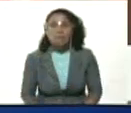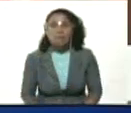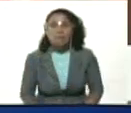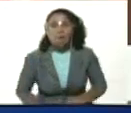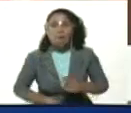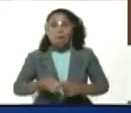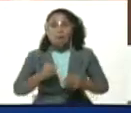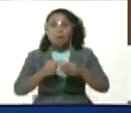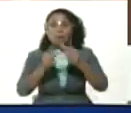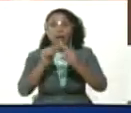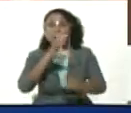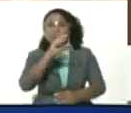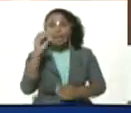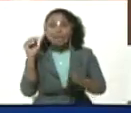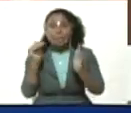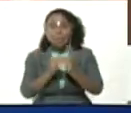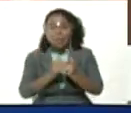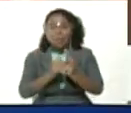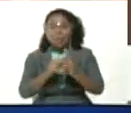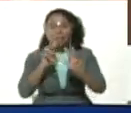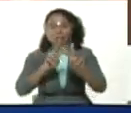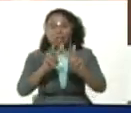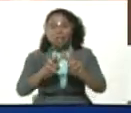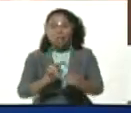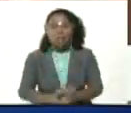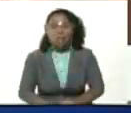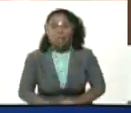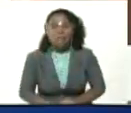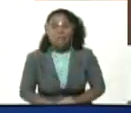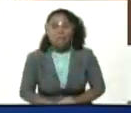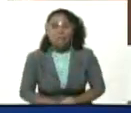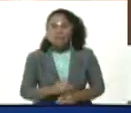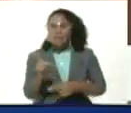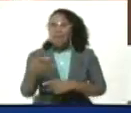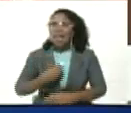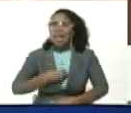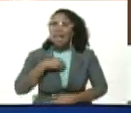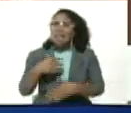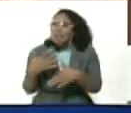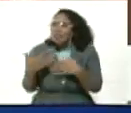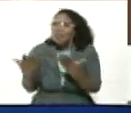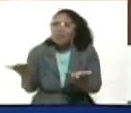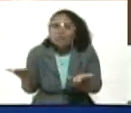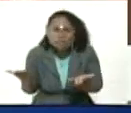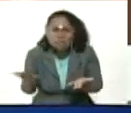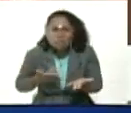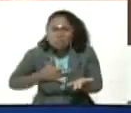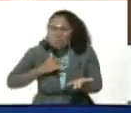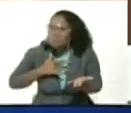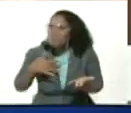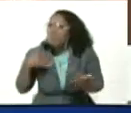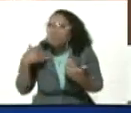construye 500.000 viviendas. ¿Qué es eso, Ceballos? ¿Qué es eso?